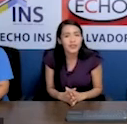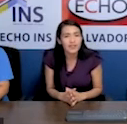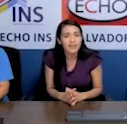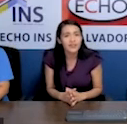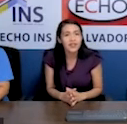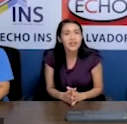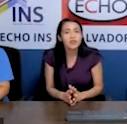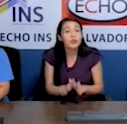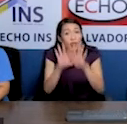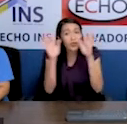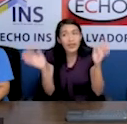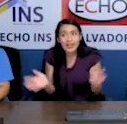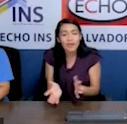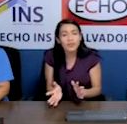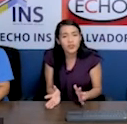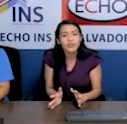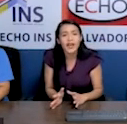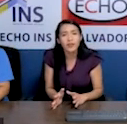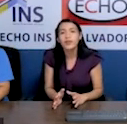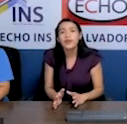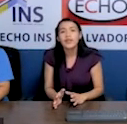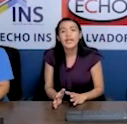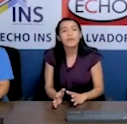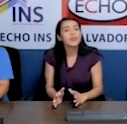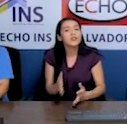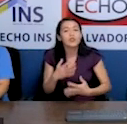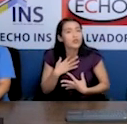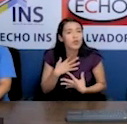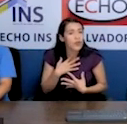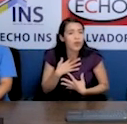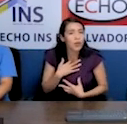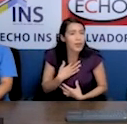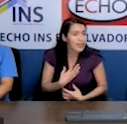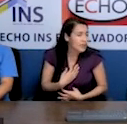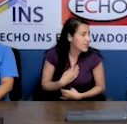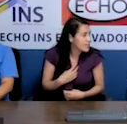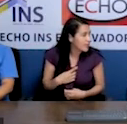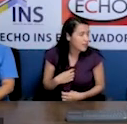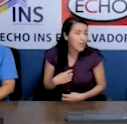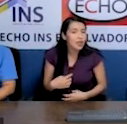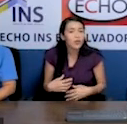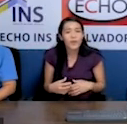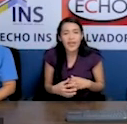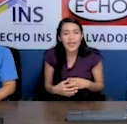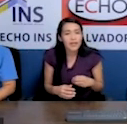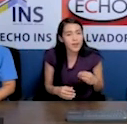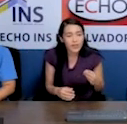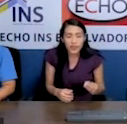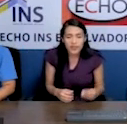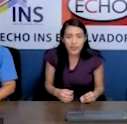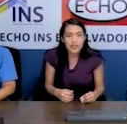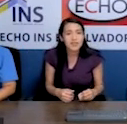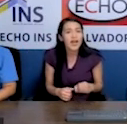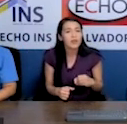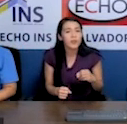las diapositivas. Todo lo que les he mencionado, realmente no solo lo vemos los paliativistas, lo ve el